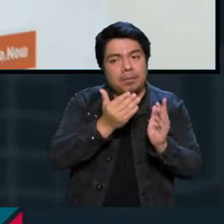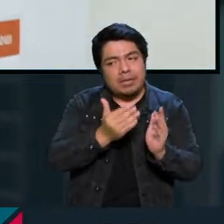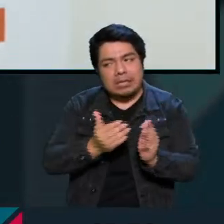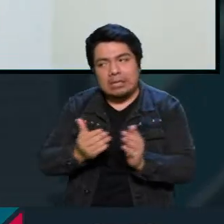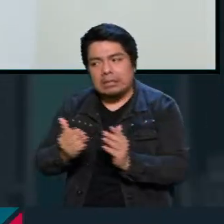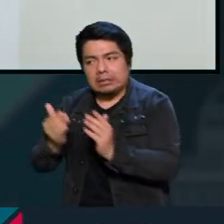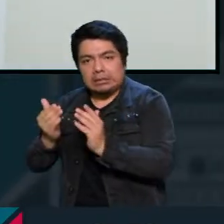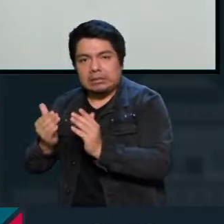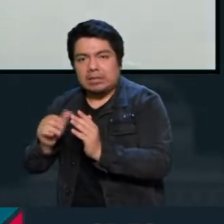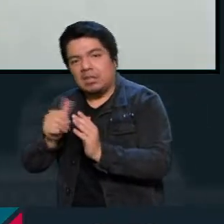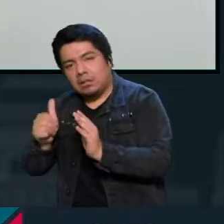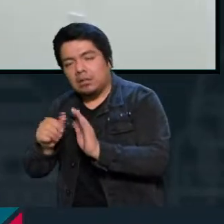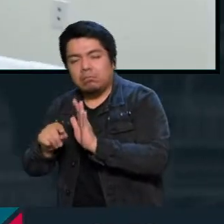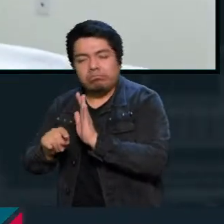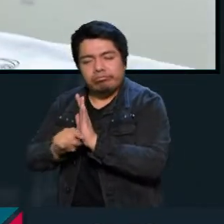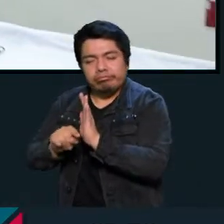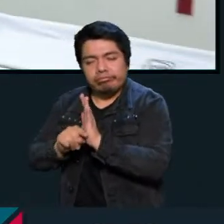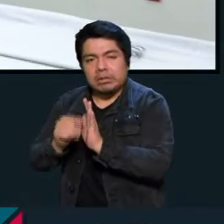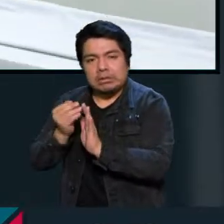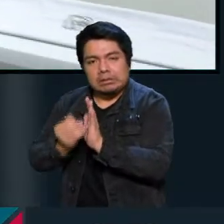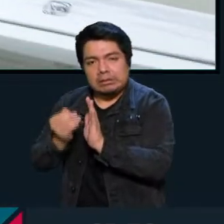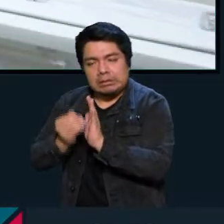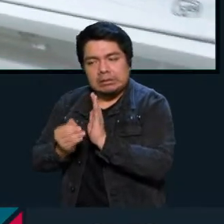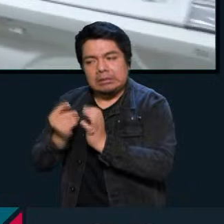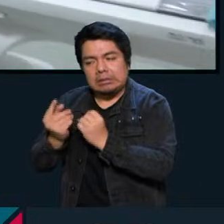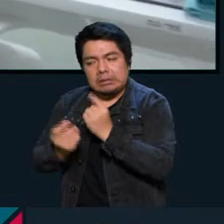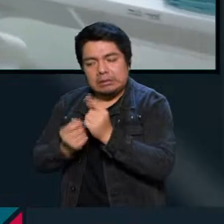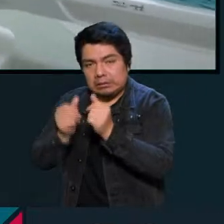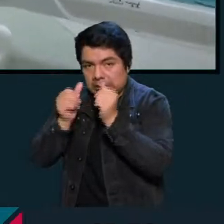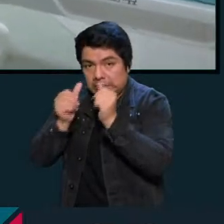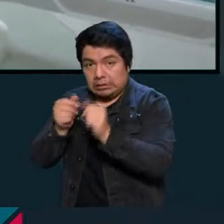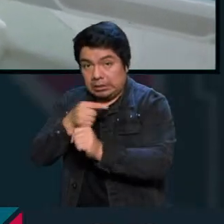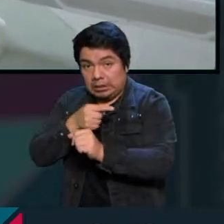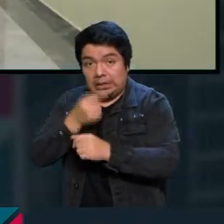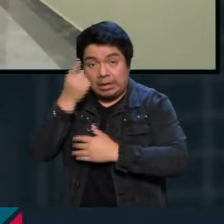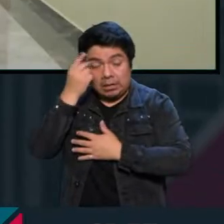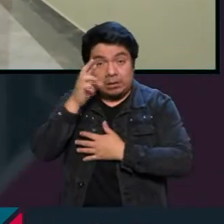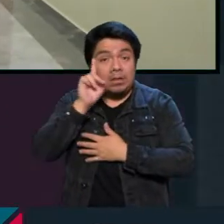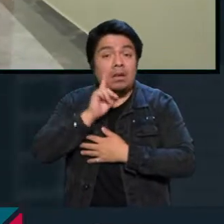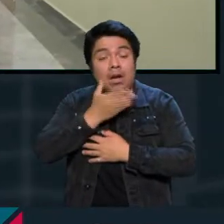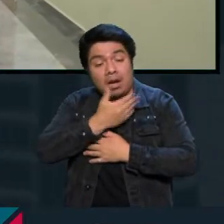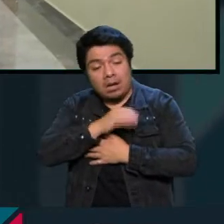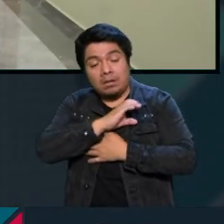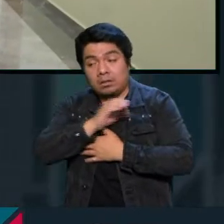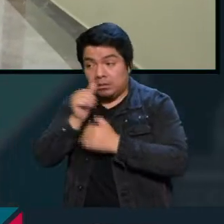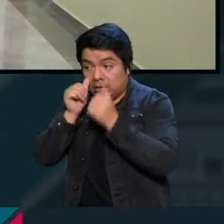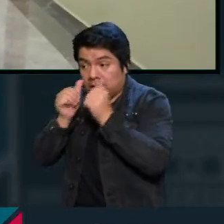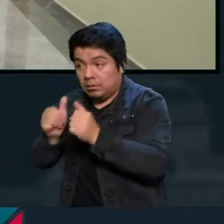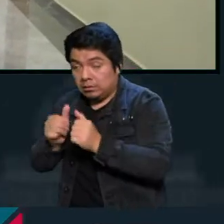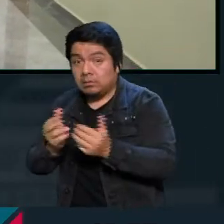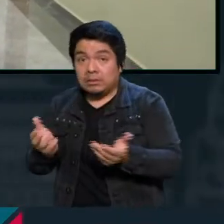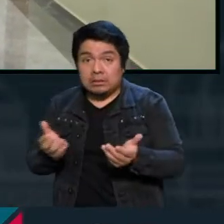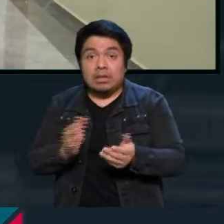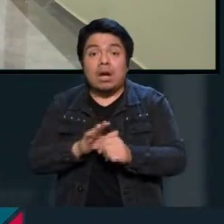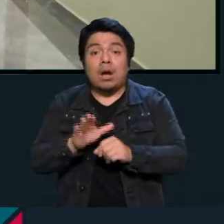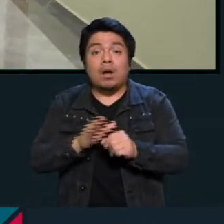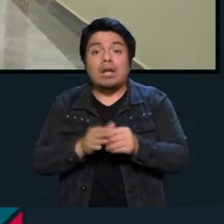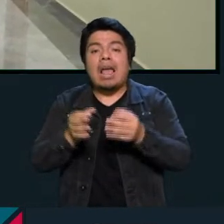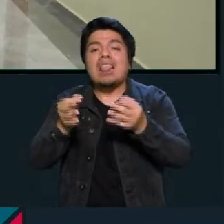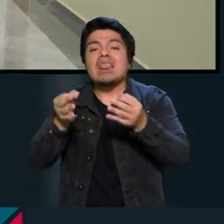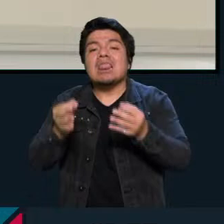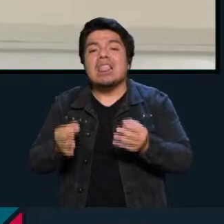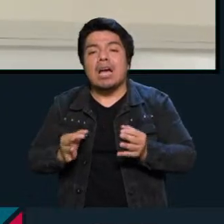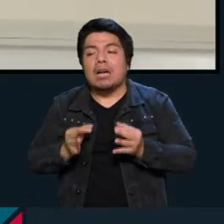que les menciono, hay cosas y muchas áreas críticas que tiene que atender la doctora. Uno digo, si no va a dejar mentir el auditorio, pues es la calidad de la atención